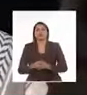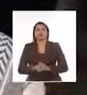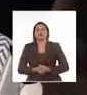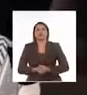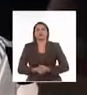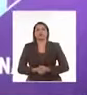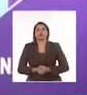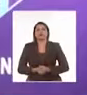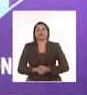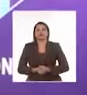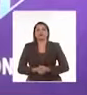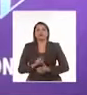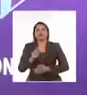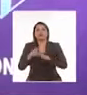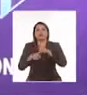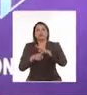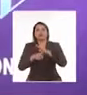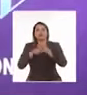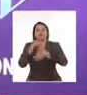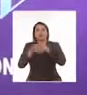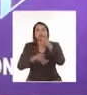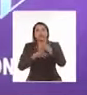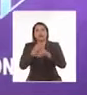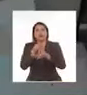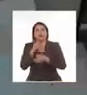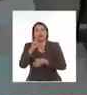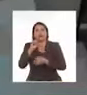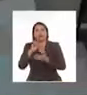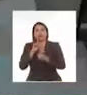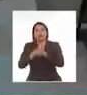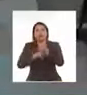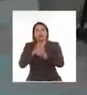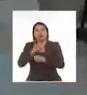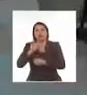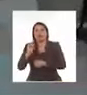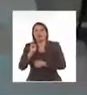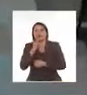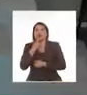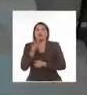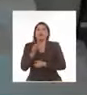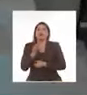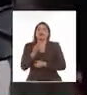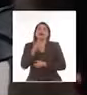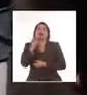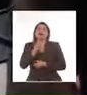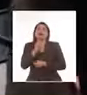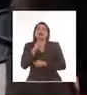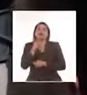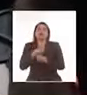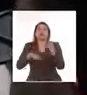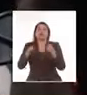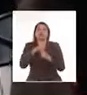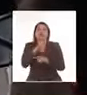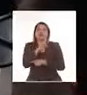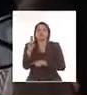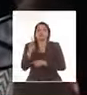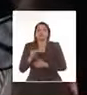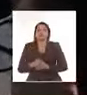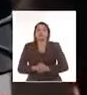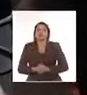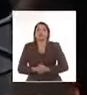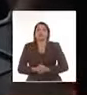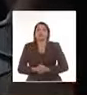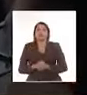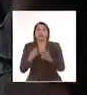la pertinencia de eventos como el Coloquio Patria para combatir las campañas de desestabilización comunicacional. Y yo digo que es un evento que nació